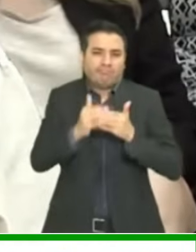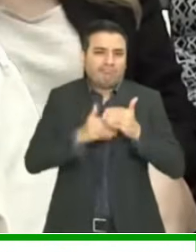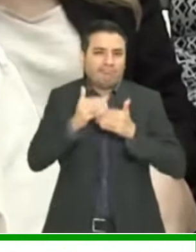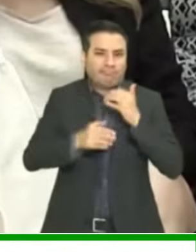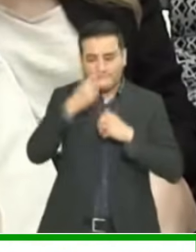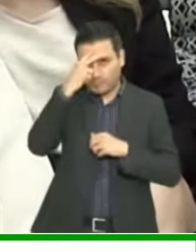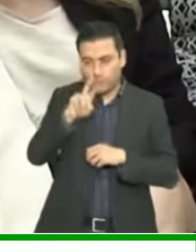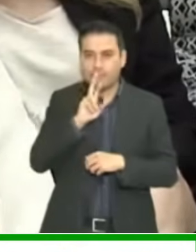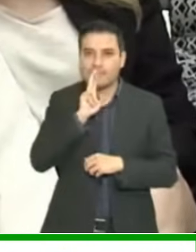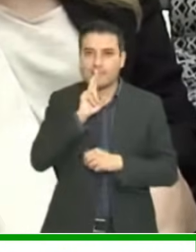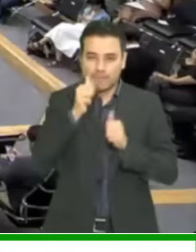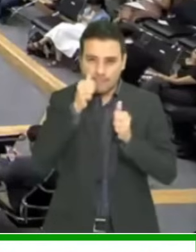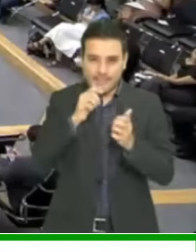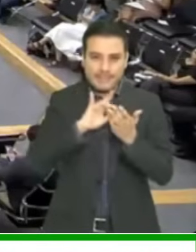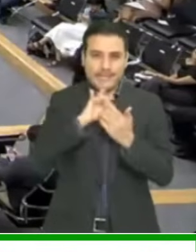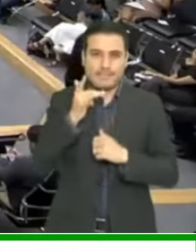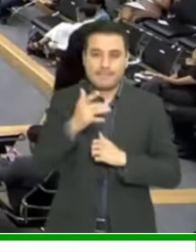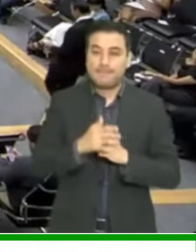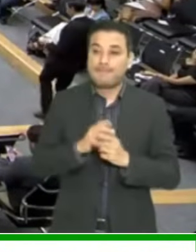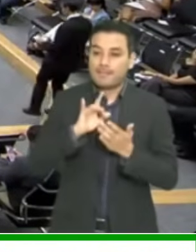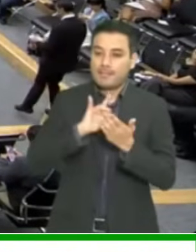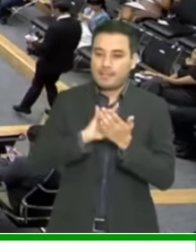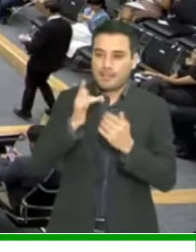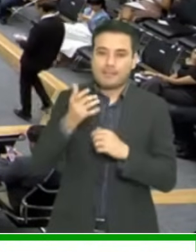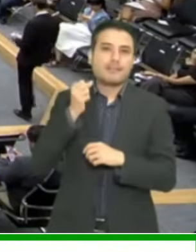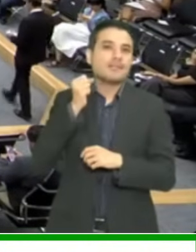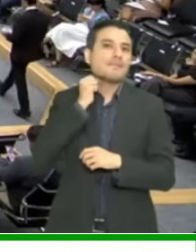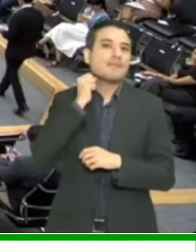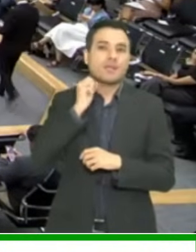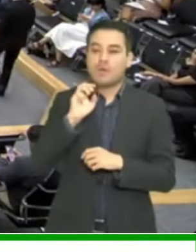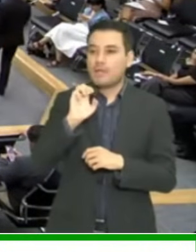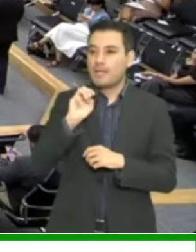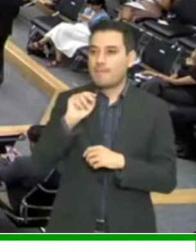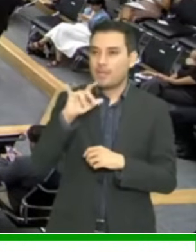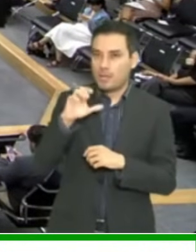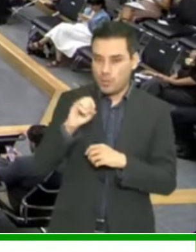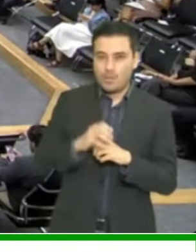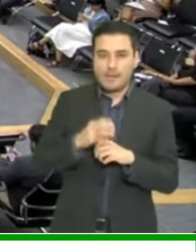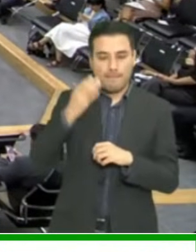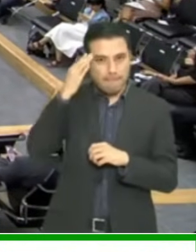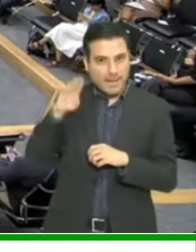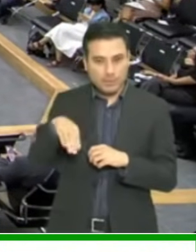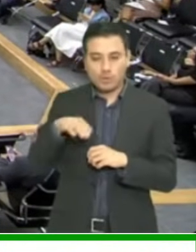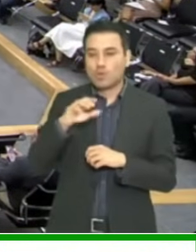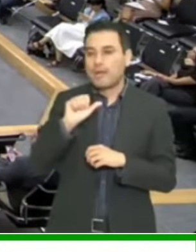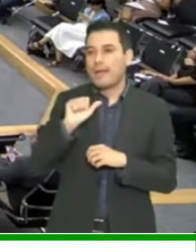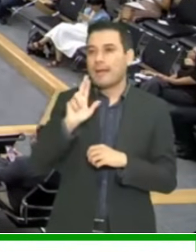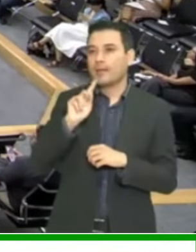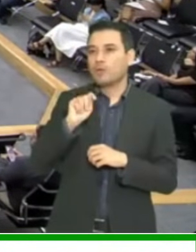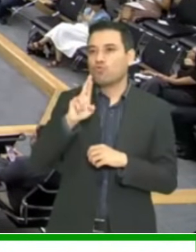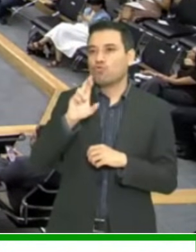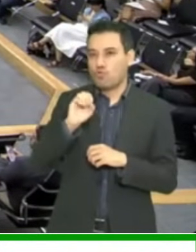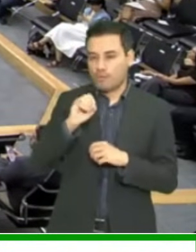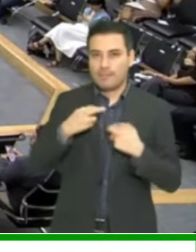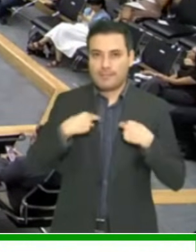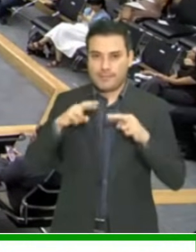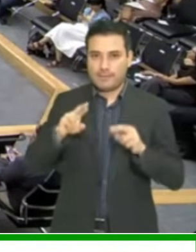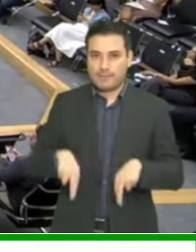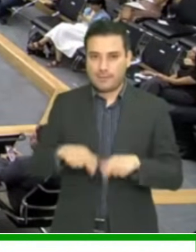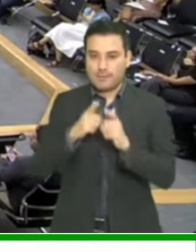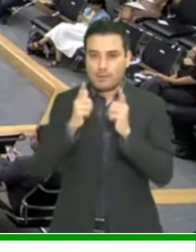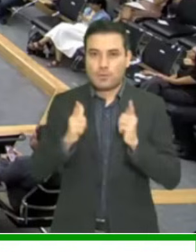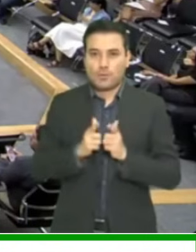atención. Muchísimas gracias, senador Emilio Álvarez y Casa. Maestro Arturo Escobar y Vega, representante del